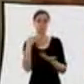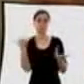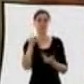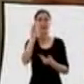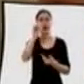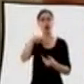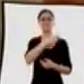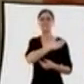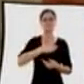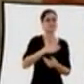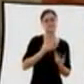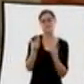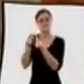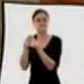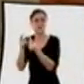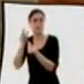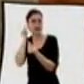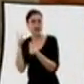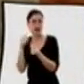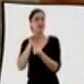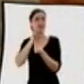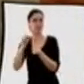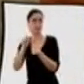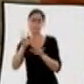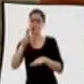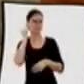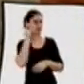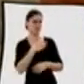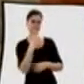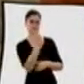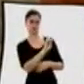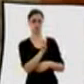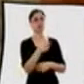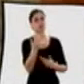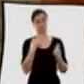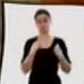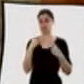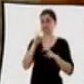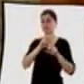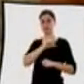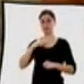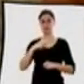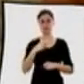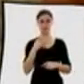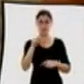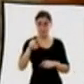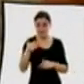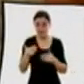porque él quiere estar con su hermana. Él quiere depender de ella además y ella no se lo permite, con lo cual él tiene que buscarse la vida. Necesito unos